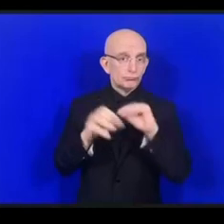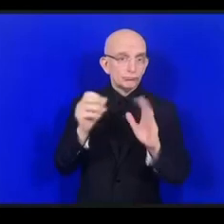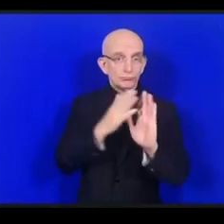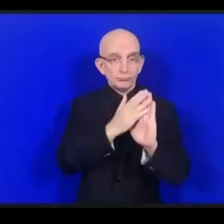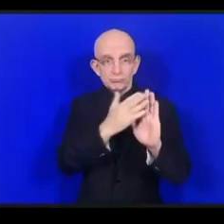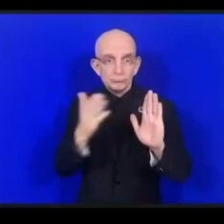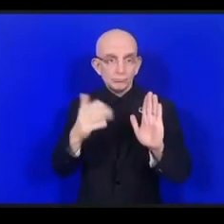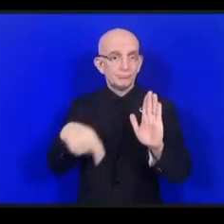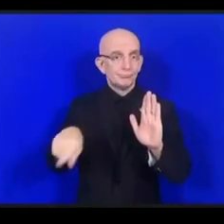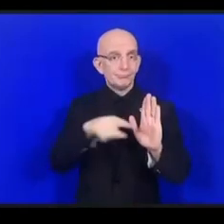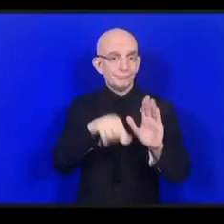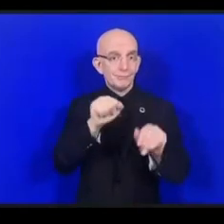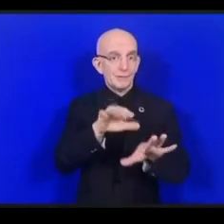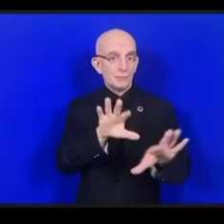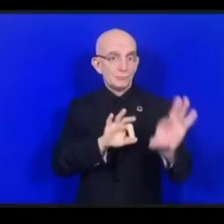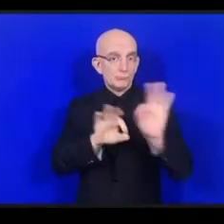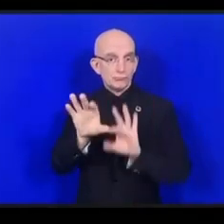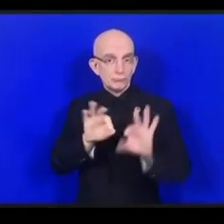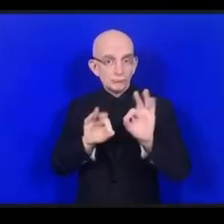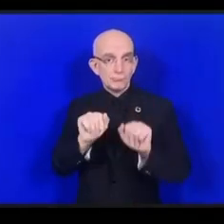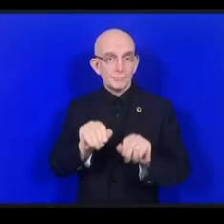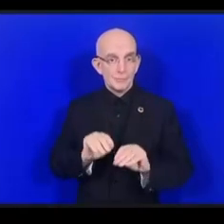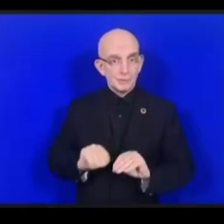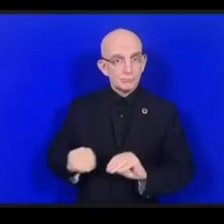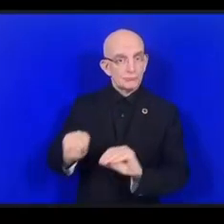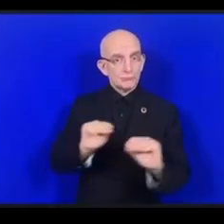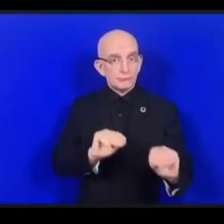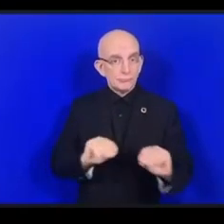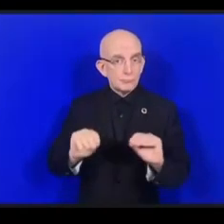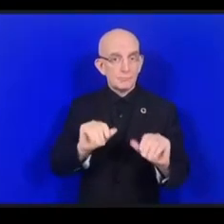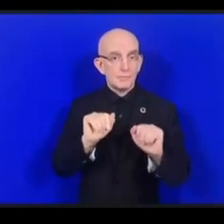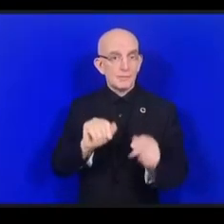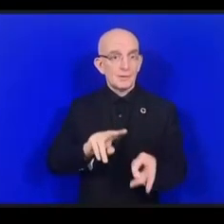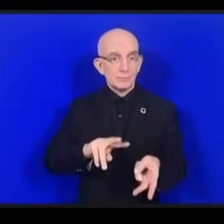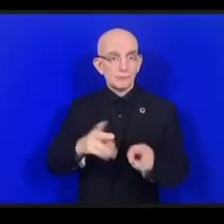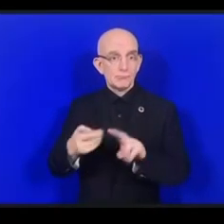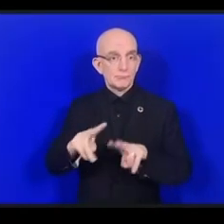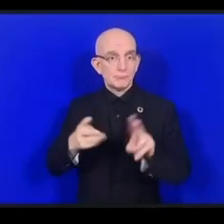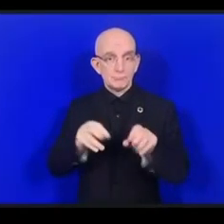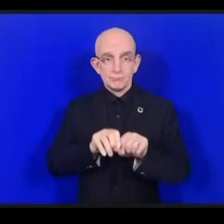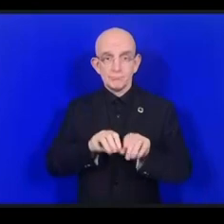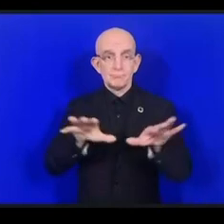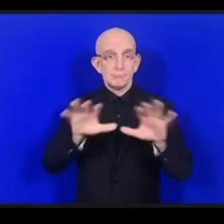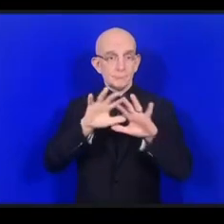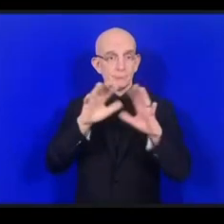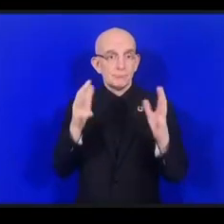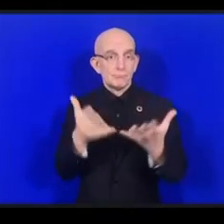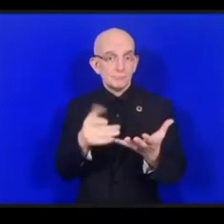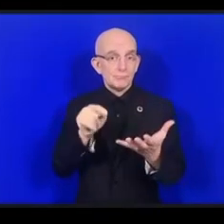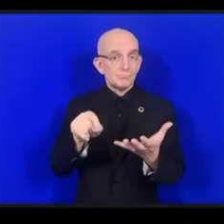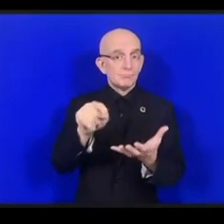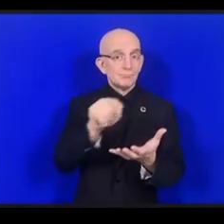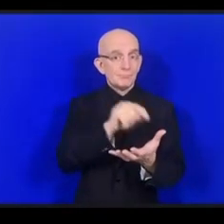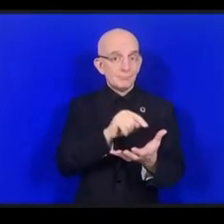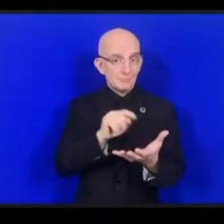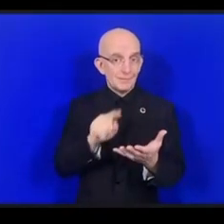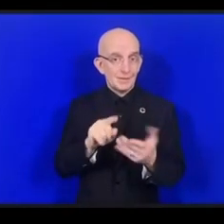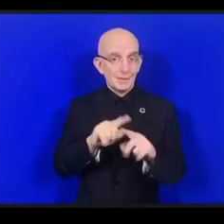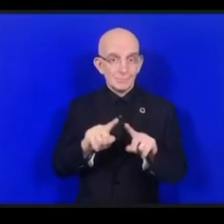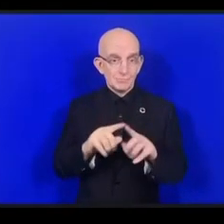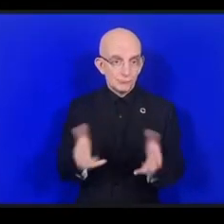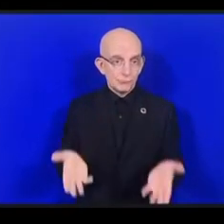correcto y que tenga cuente con mecanismos de transformación tenemos una academia de los